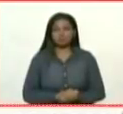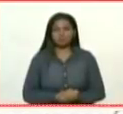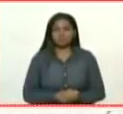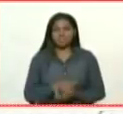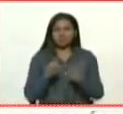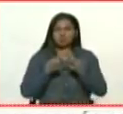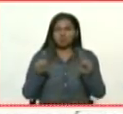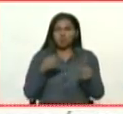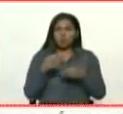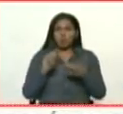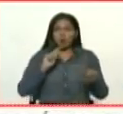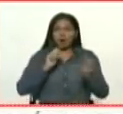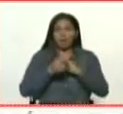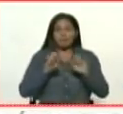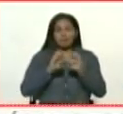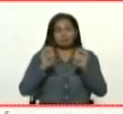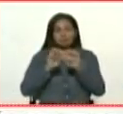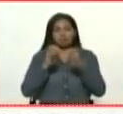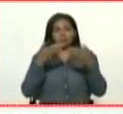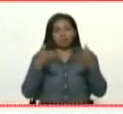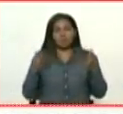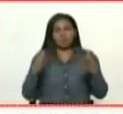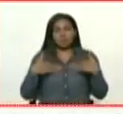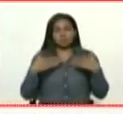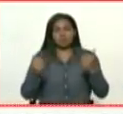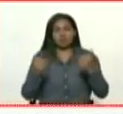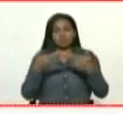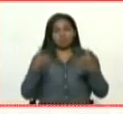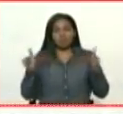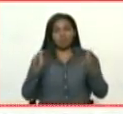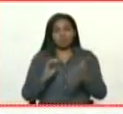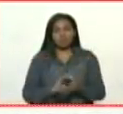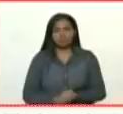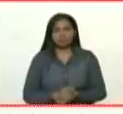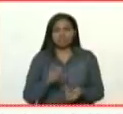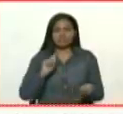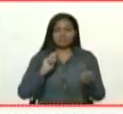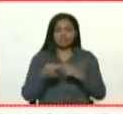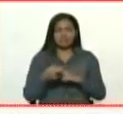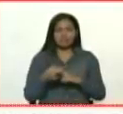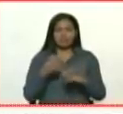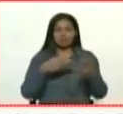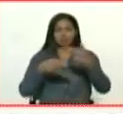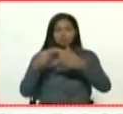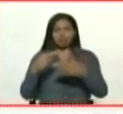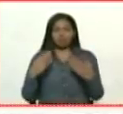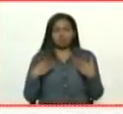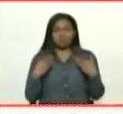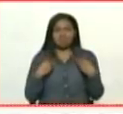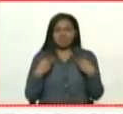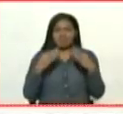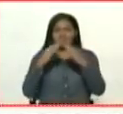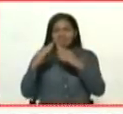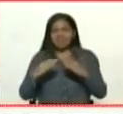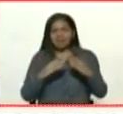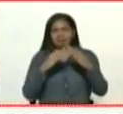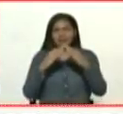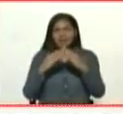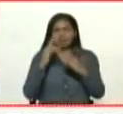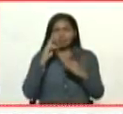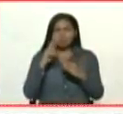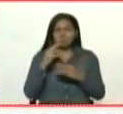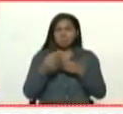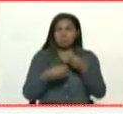Dividendos que se convierten en educación pública, en salud pública, que se convierten en construcción de vivienda. Hoy tenemos un